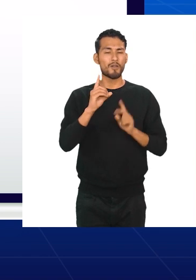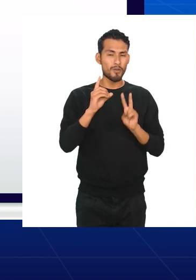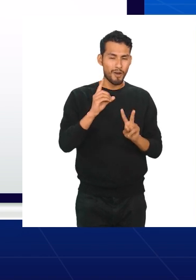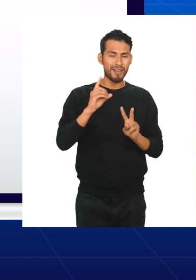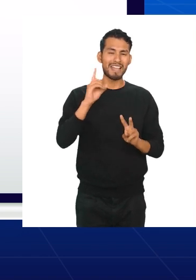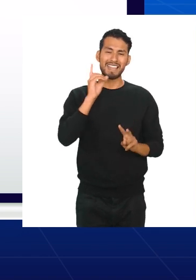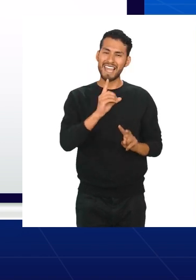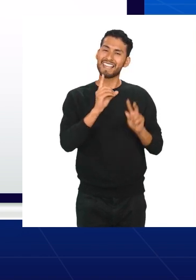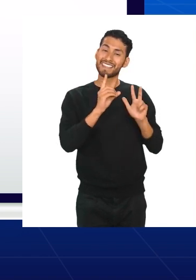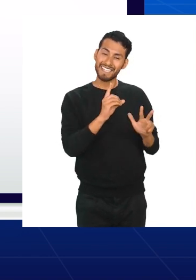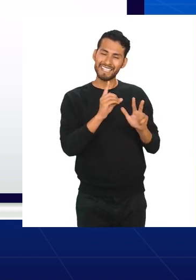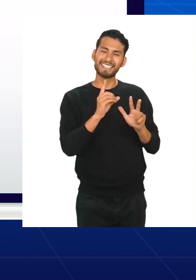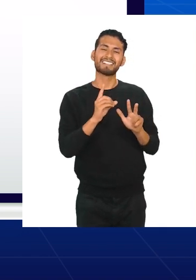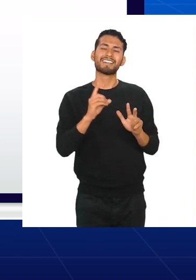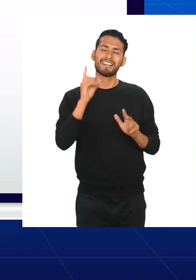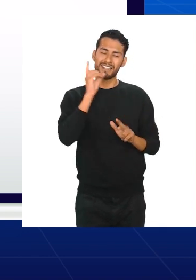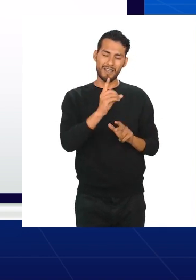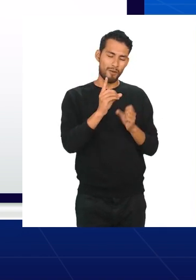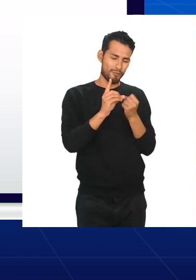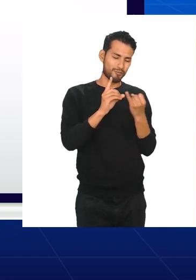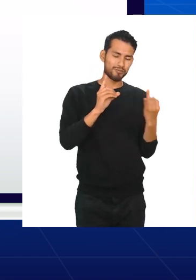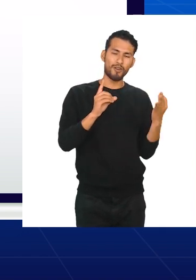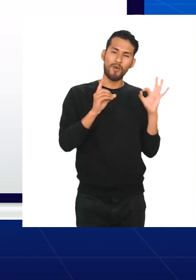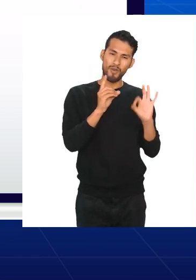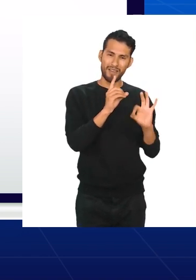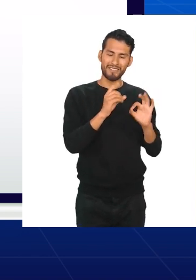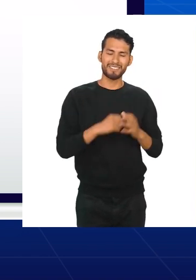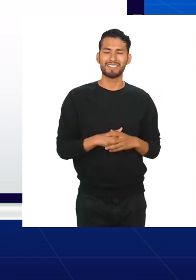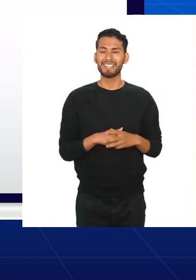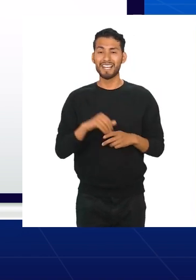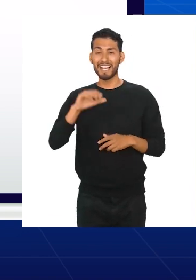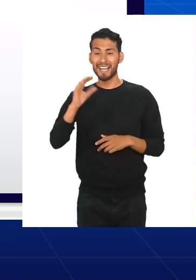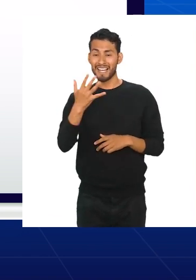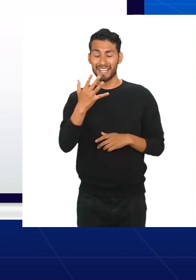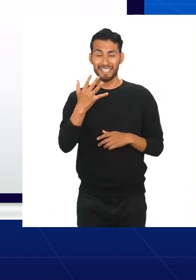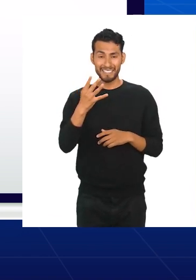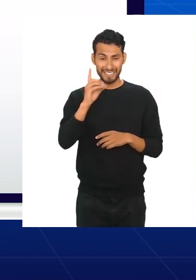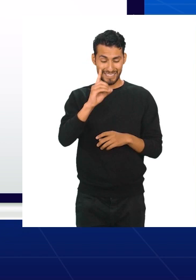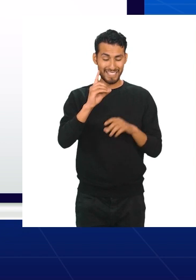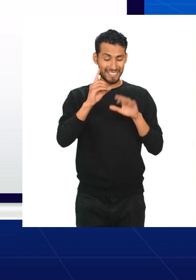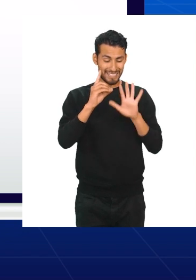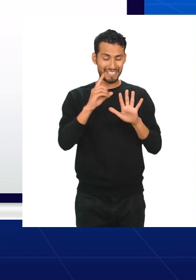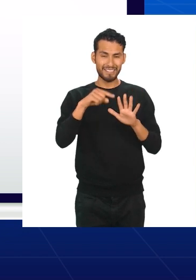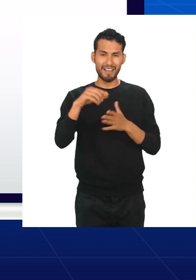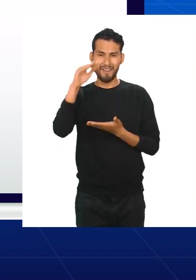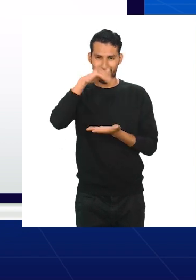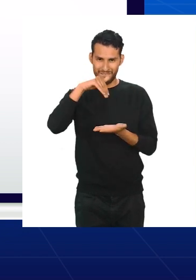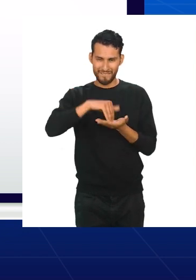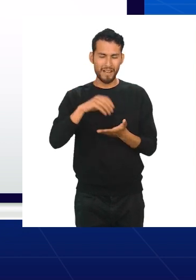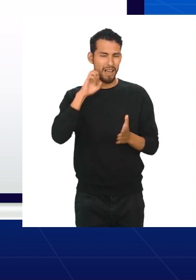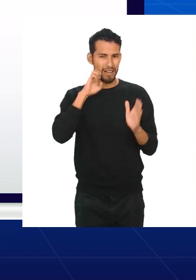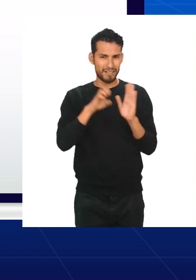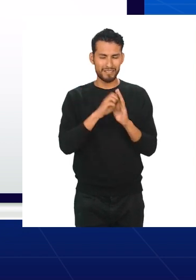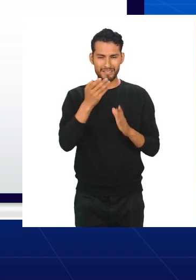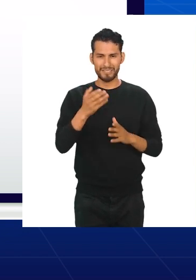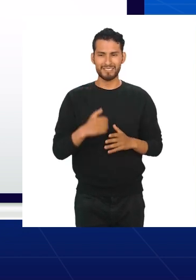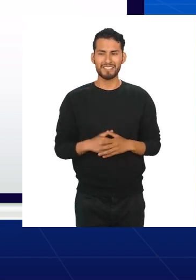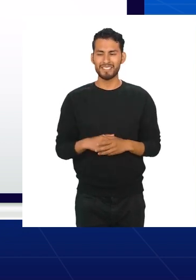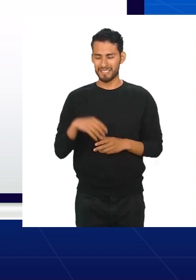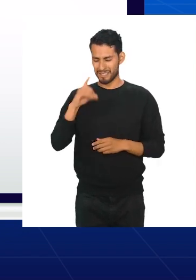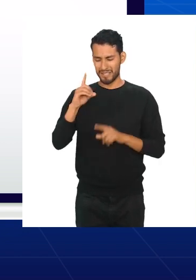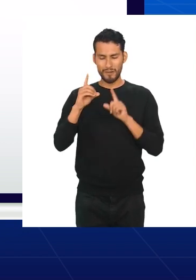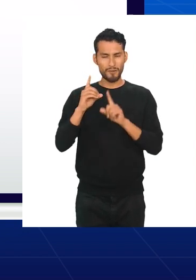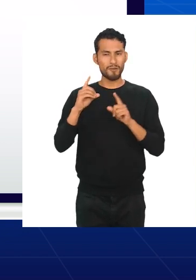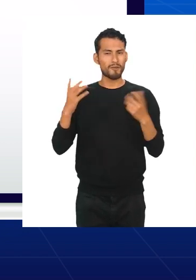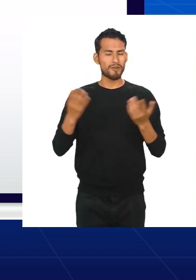D2, D3, D9. El quinto decil coincide con la mediana. Por ejemplo, el decil